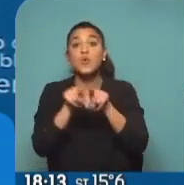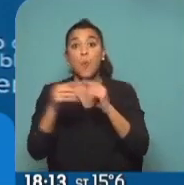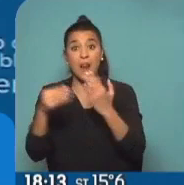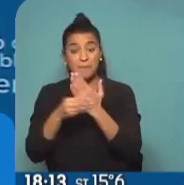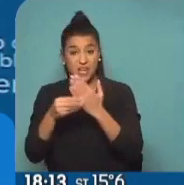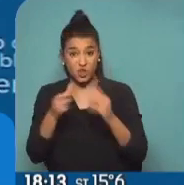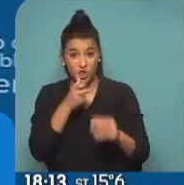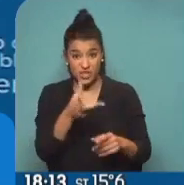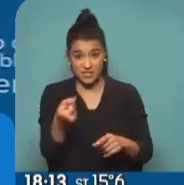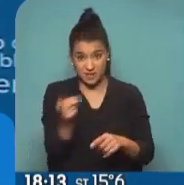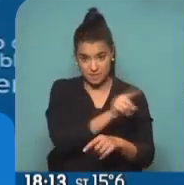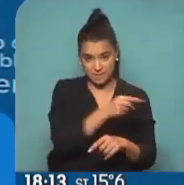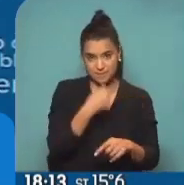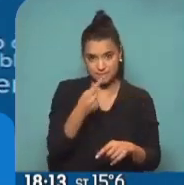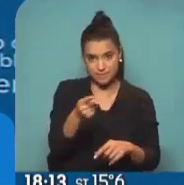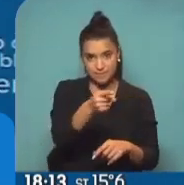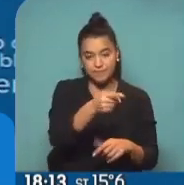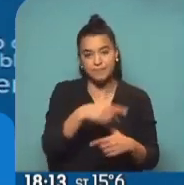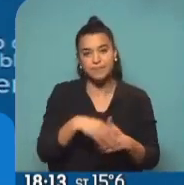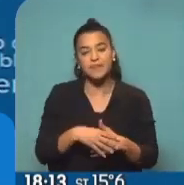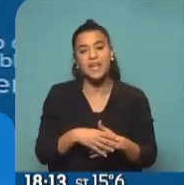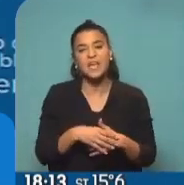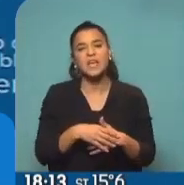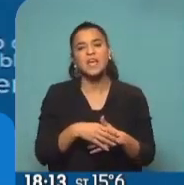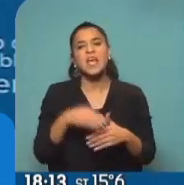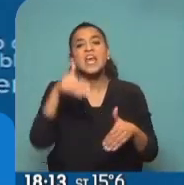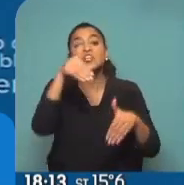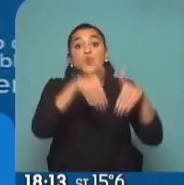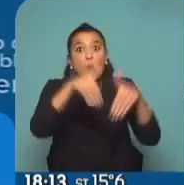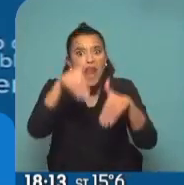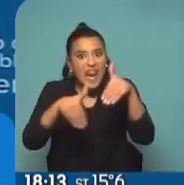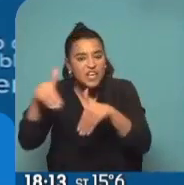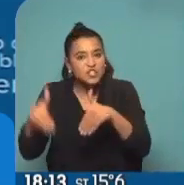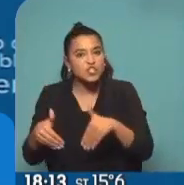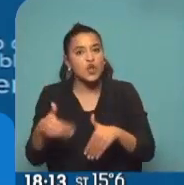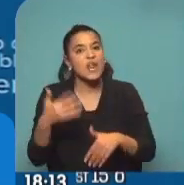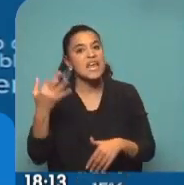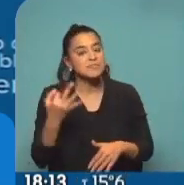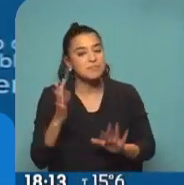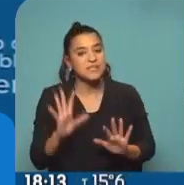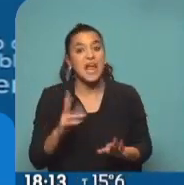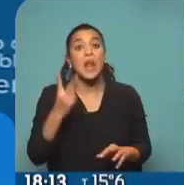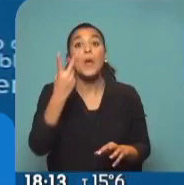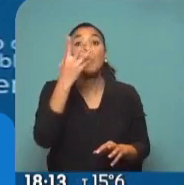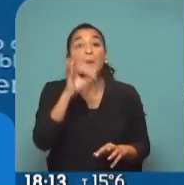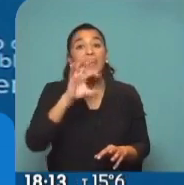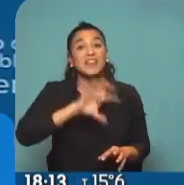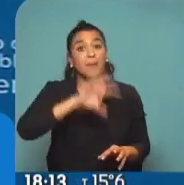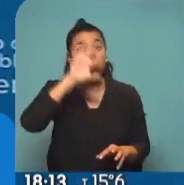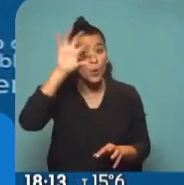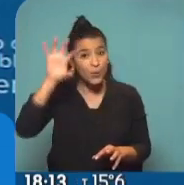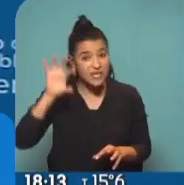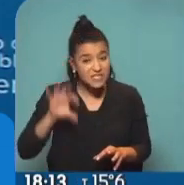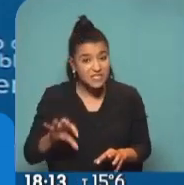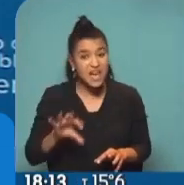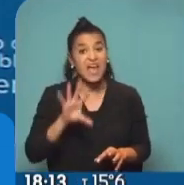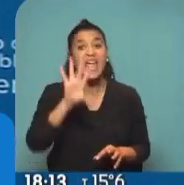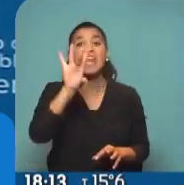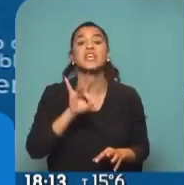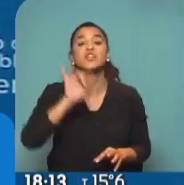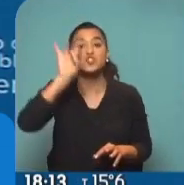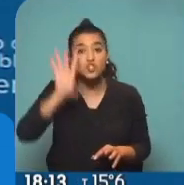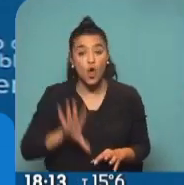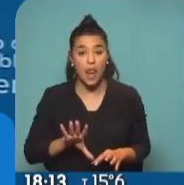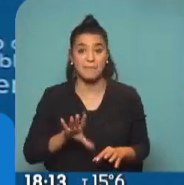es una elección con una característica especial, que es que 20 provincias eligen únicamente